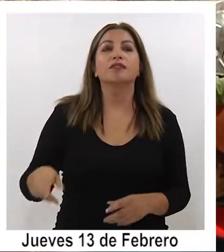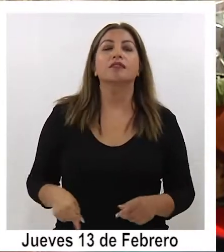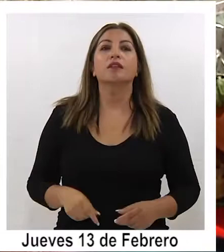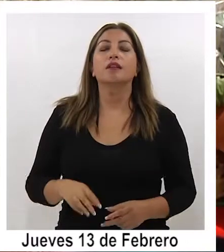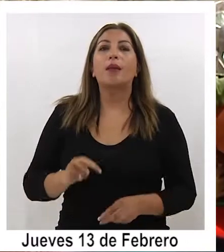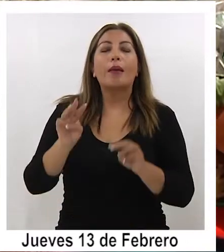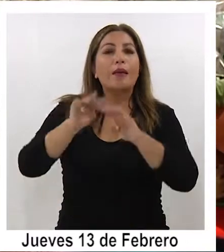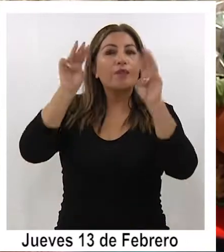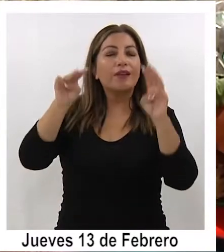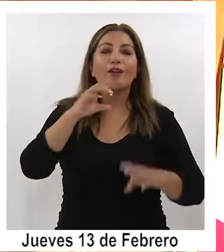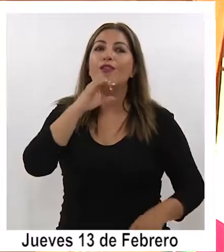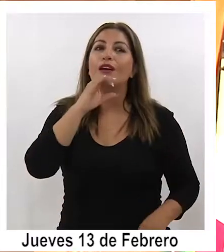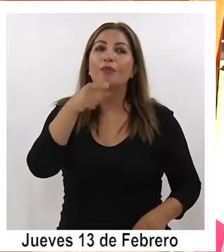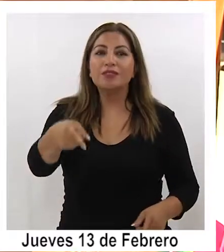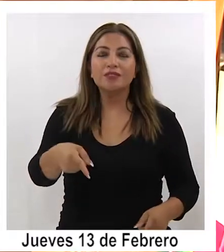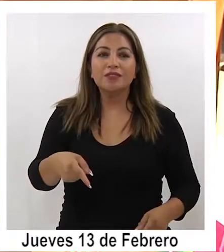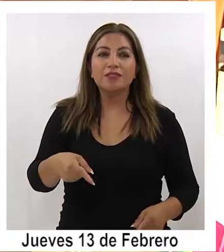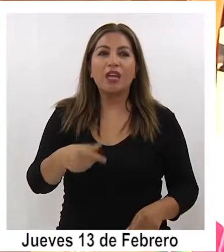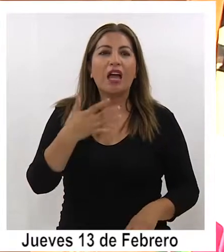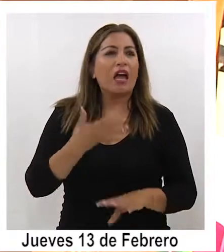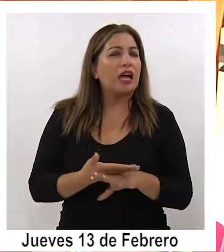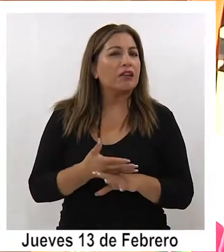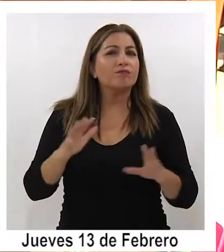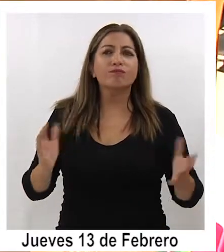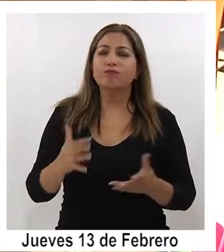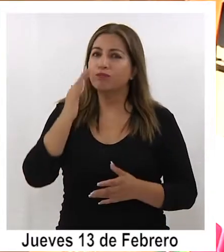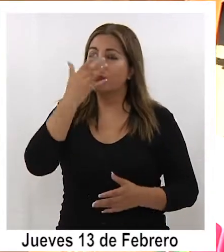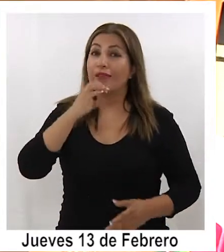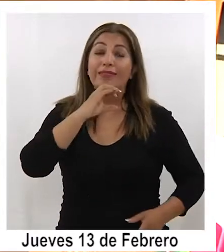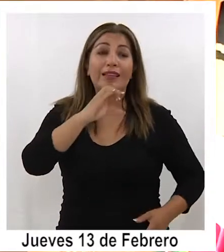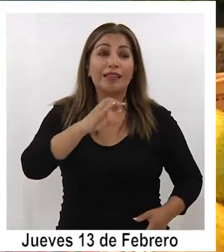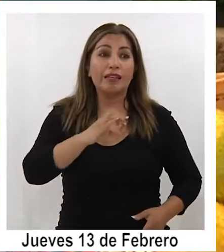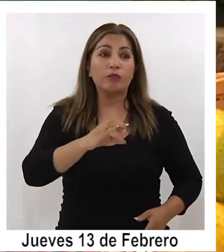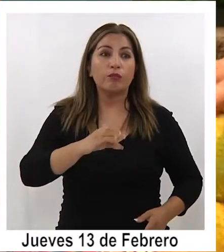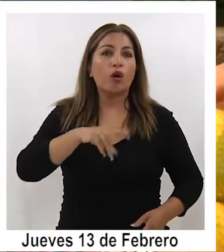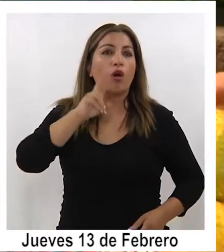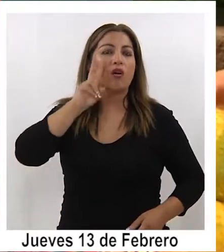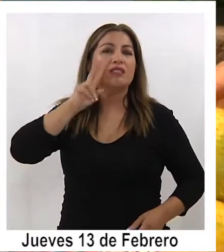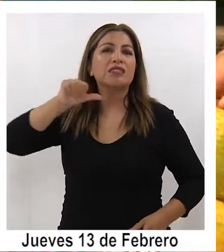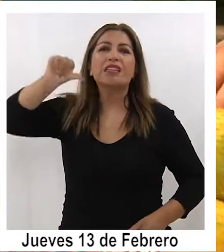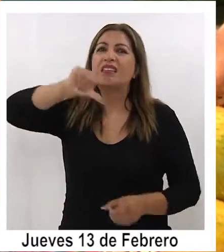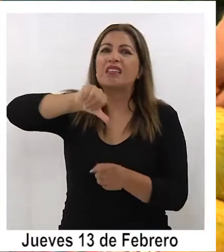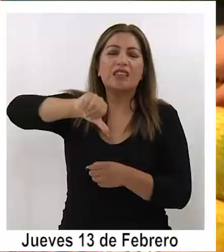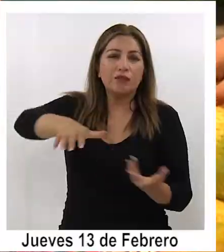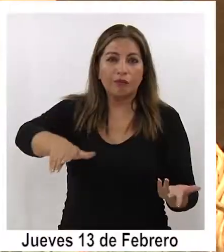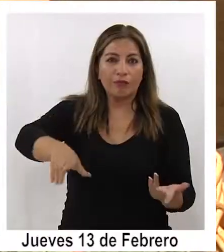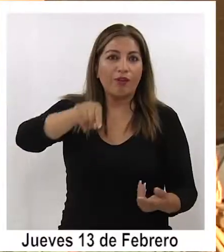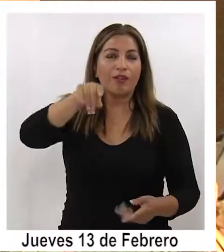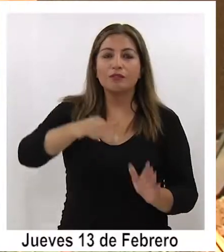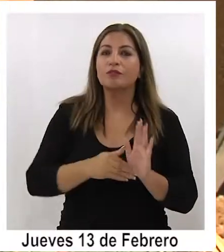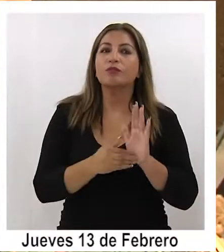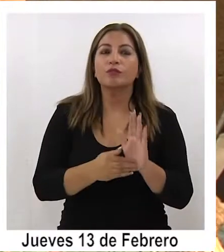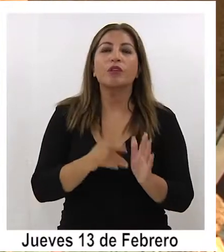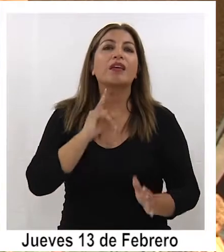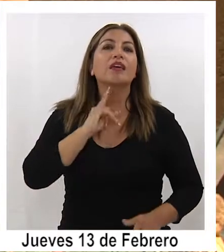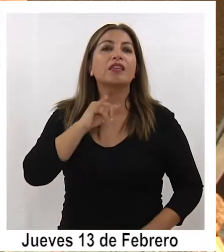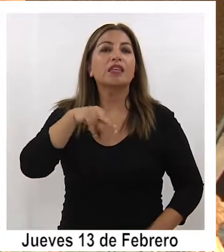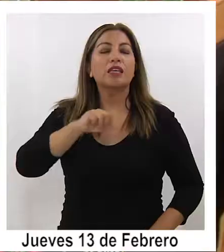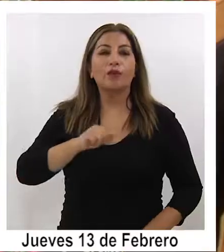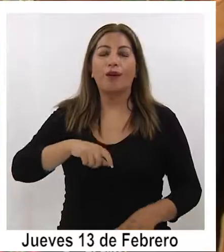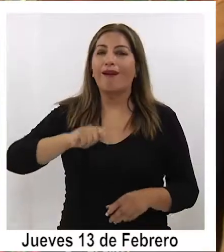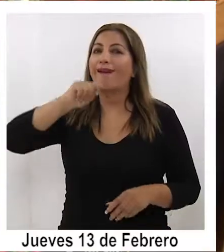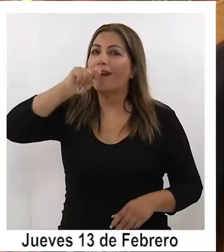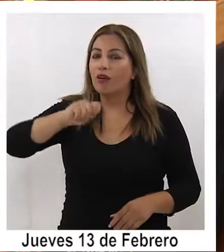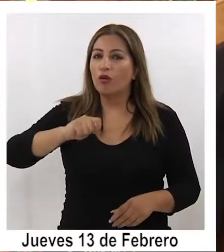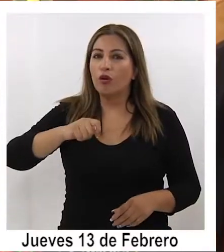mercado campesino se caracteriza por tener productos frescos del campo y cultivados sin aditivos químicos, donde destaca la quinoa,